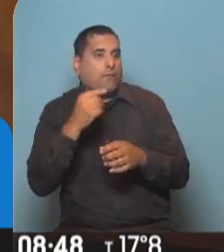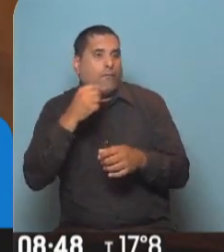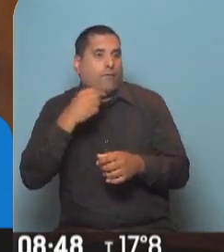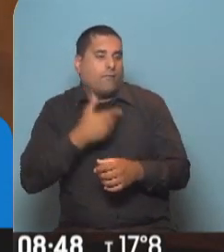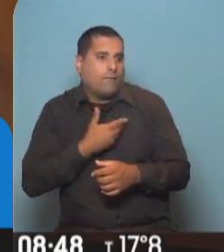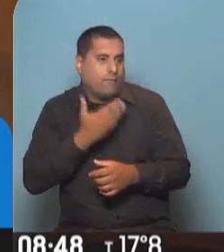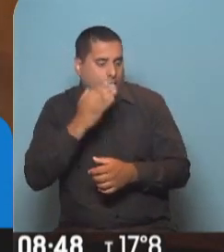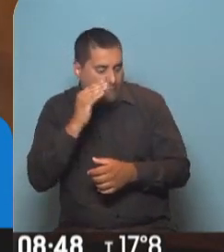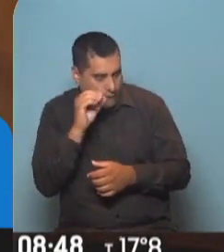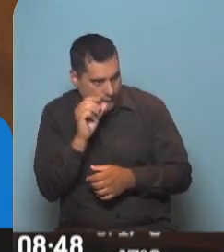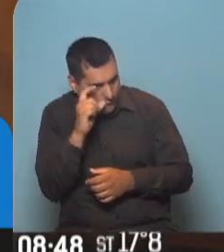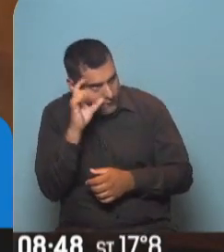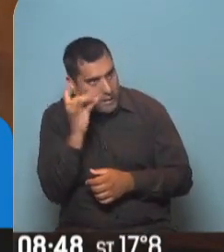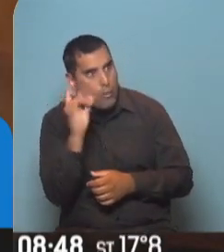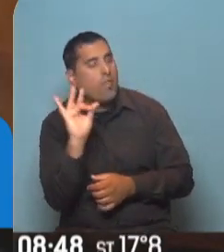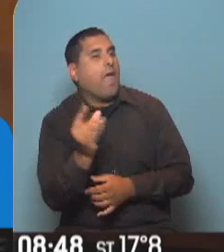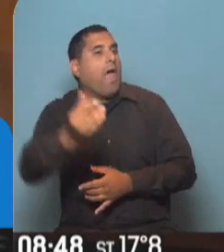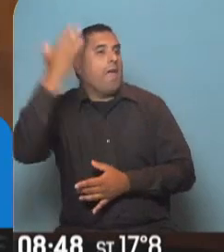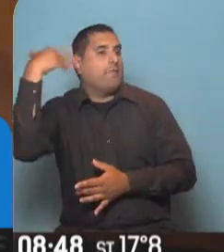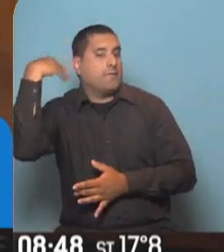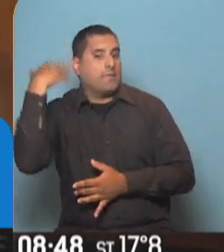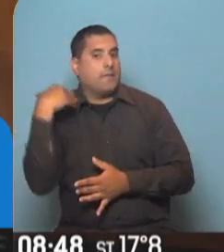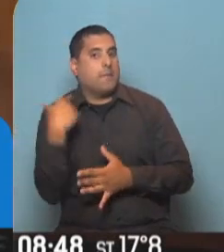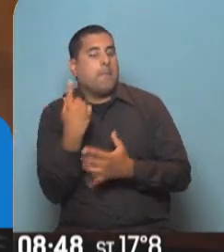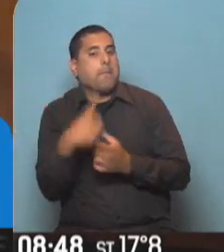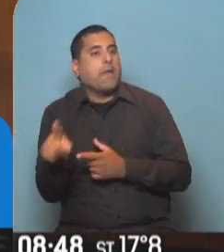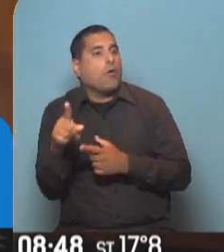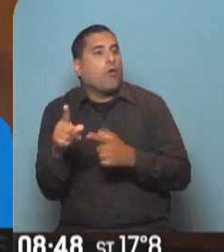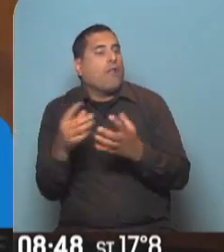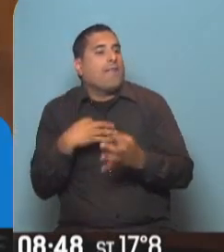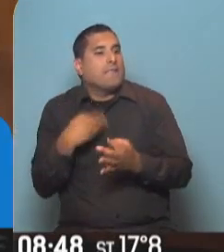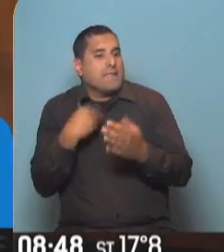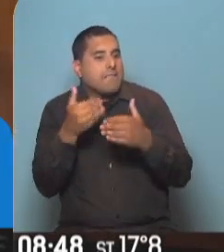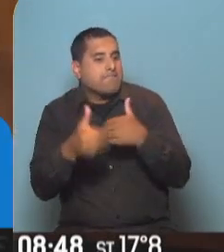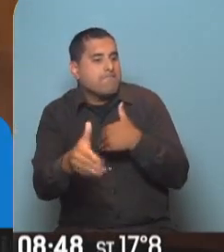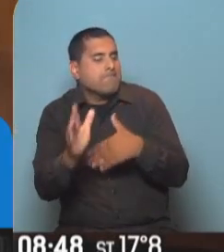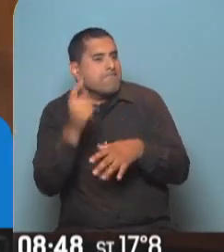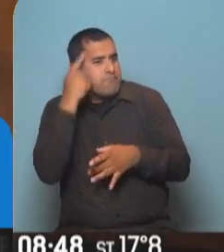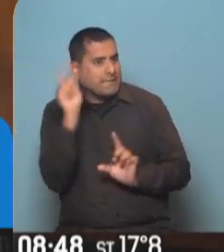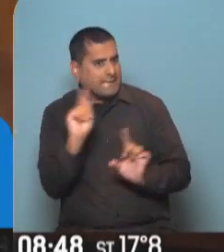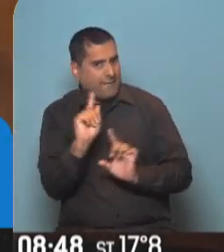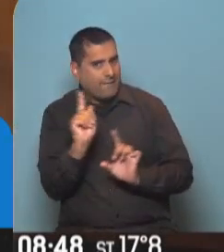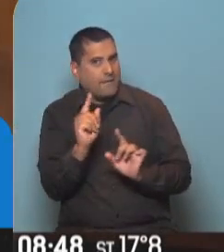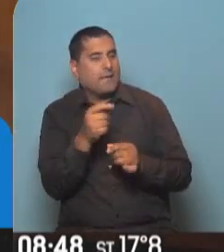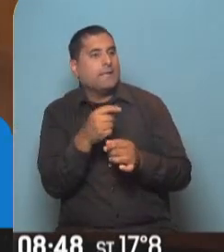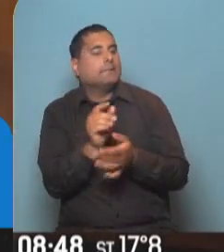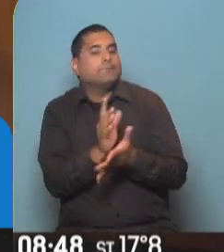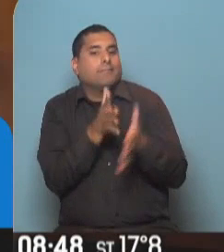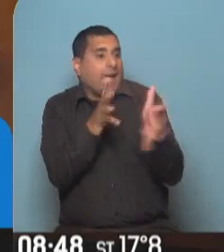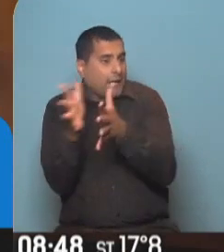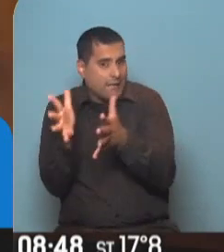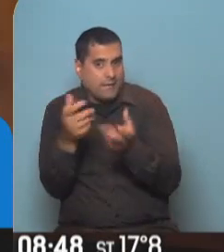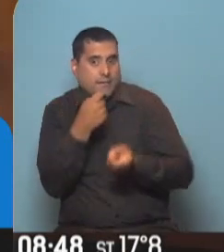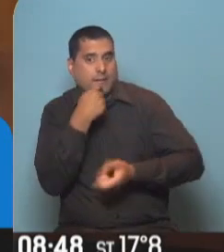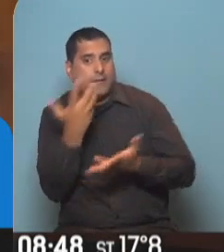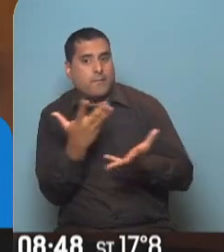sus teorías y no no se tomaba en cuenta eso para el resto de la vida en una persona o para el resto de una población las guerras ni más ni menos el